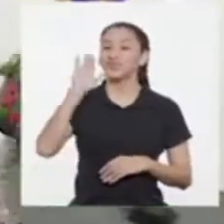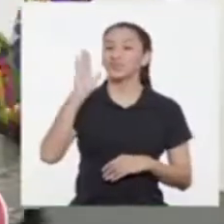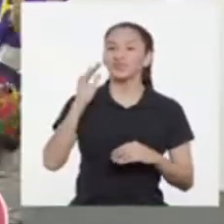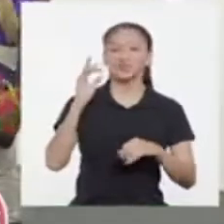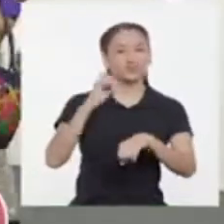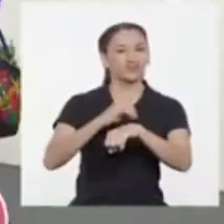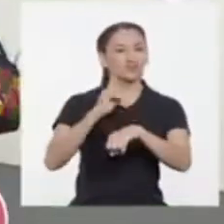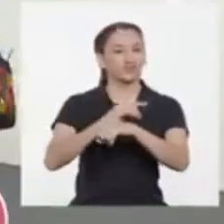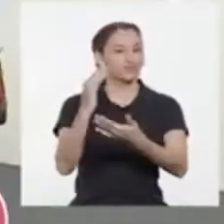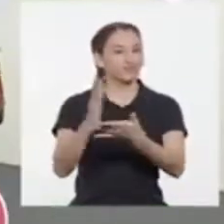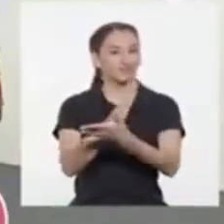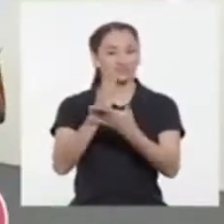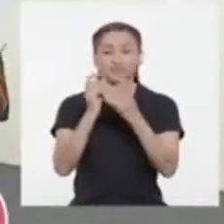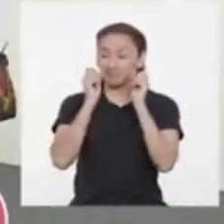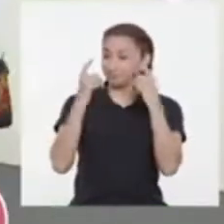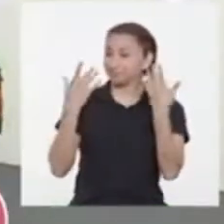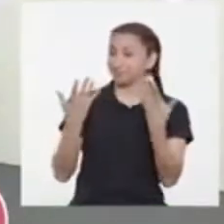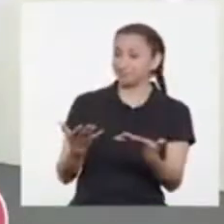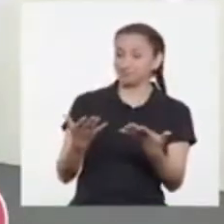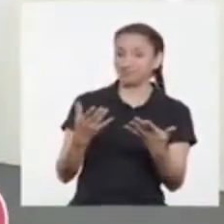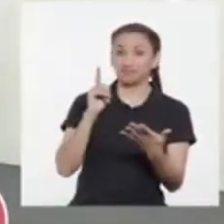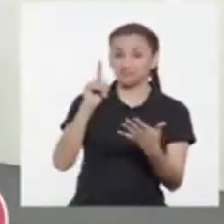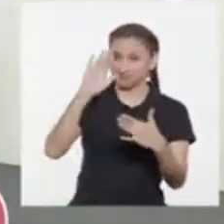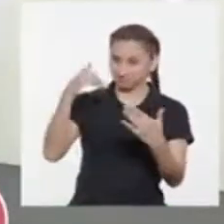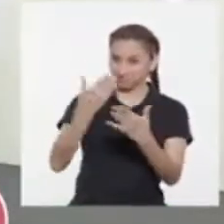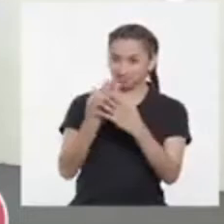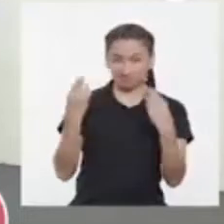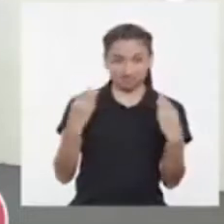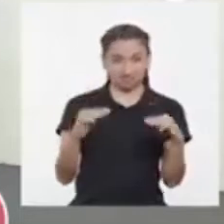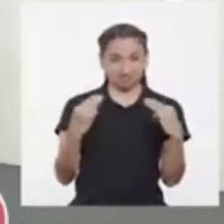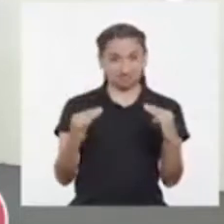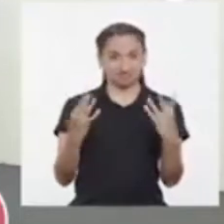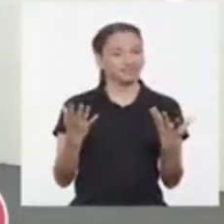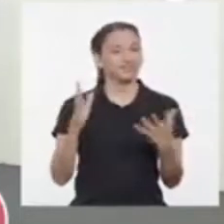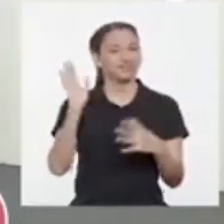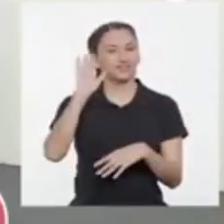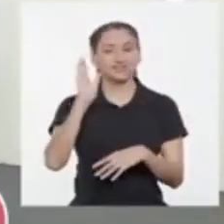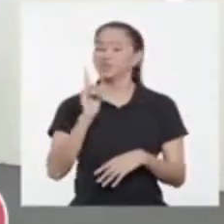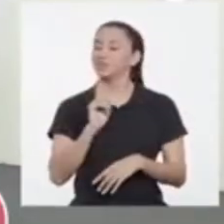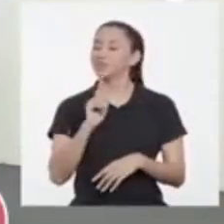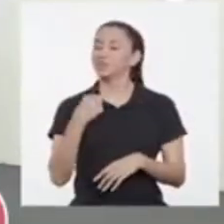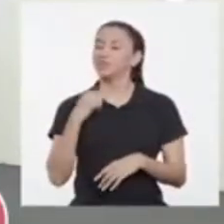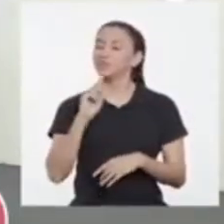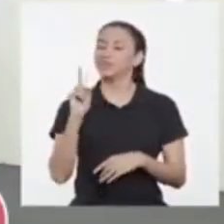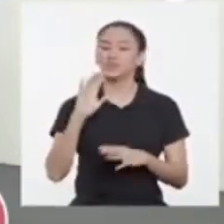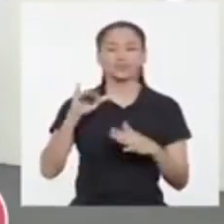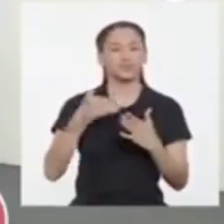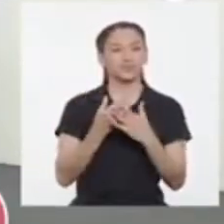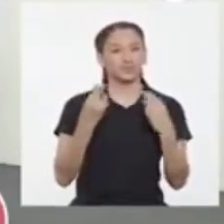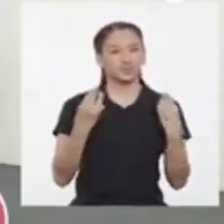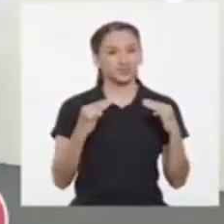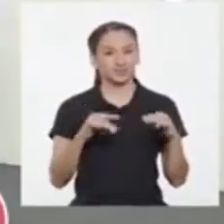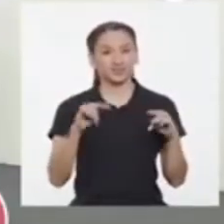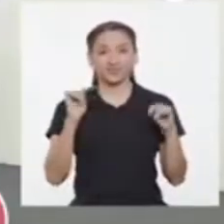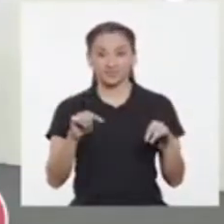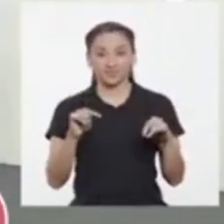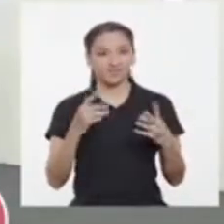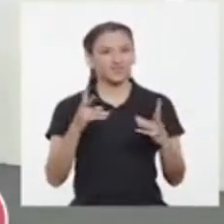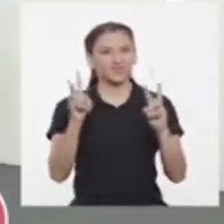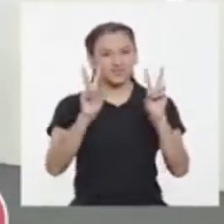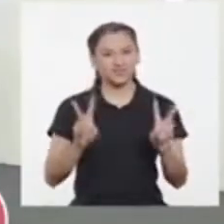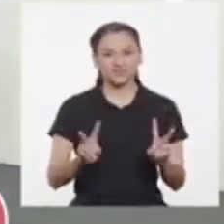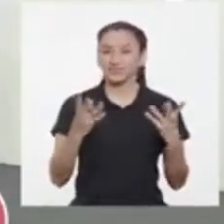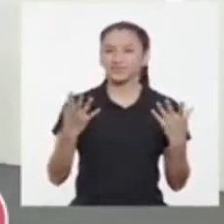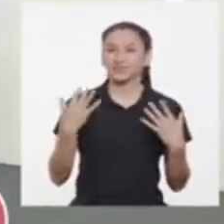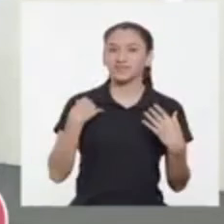Hola doctora Problemas, qué sorpresa. Veo que viene del mercado. Hola Mario, no vengo del mercado. Estas verduras